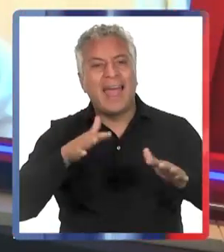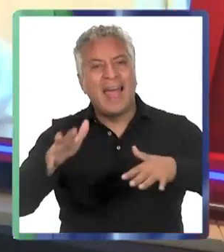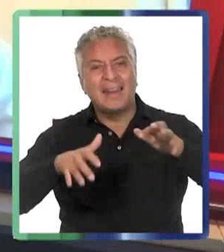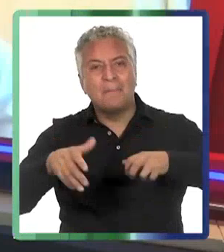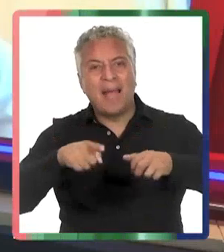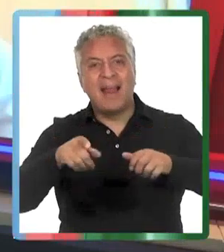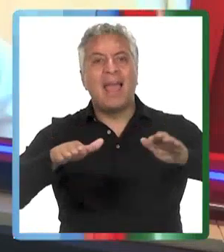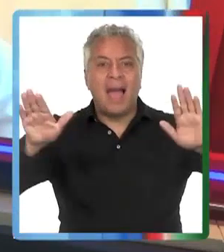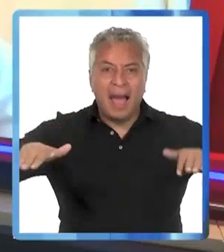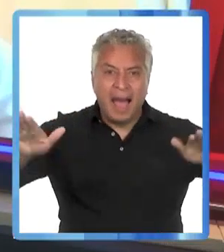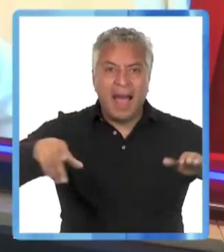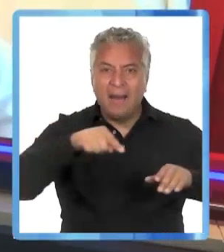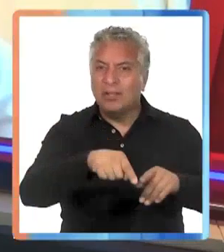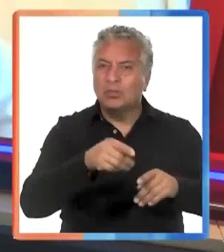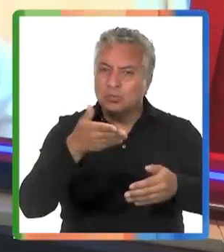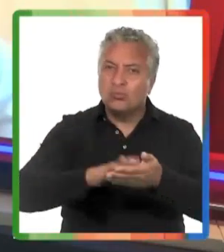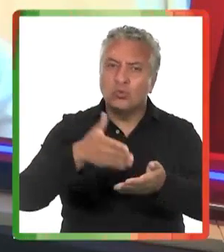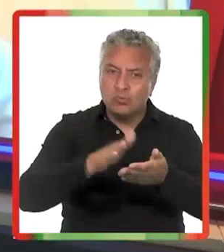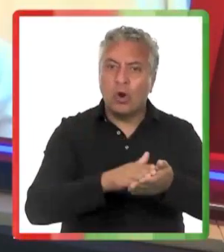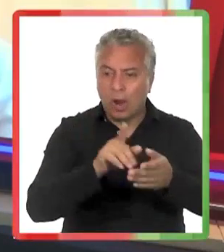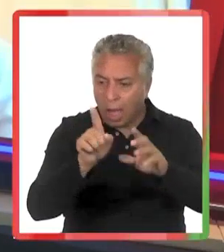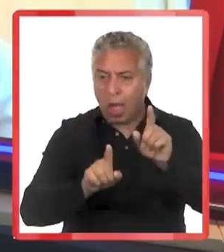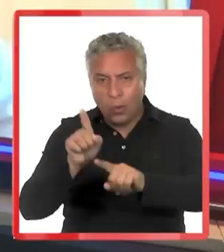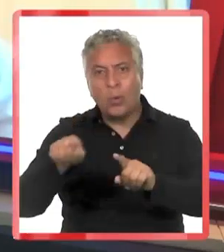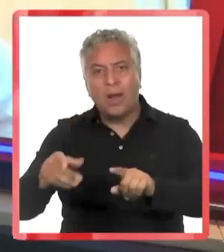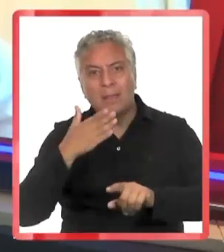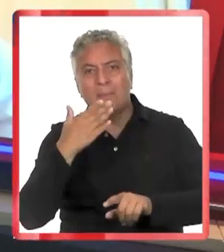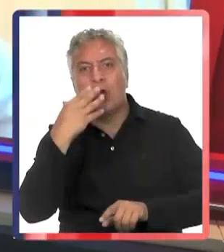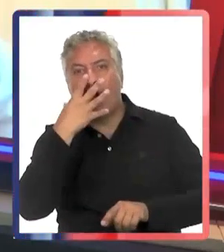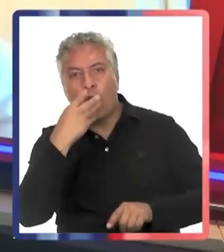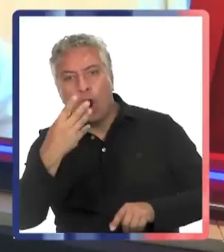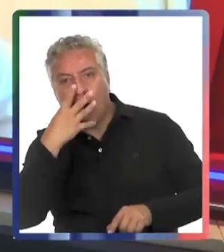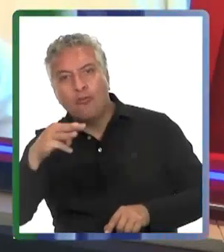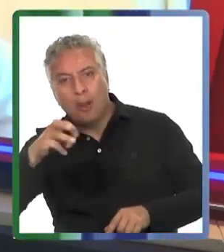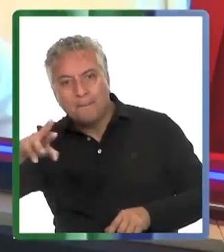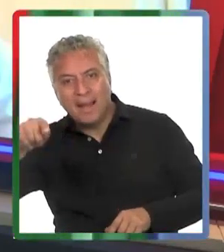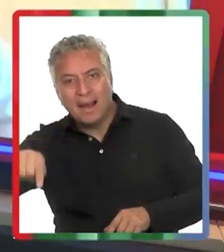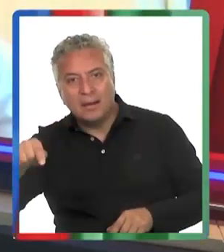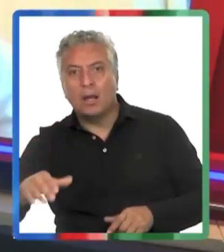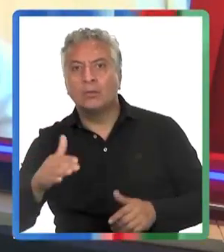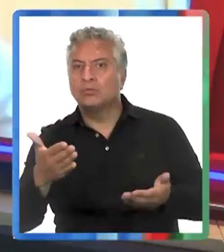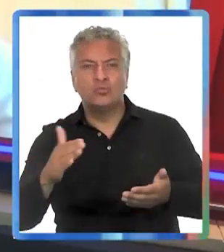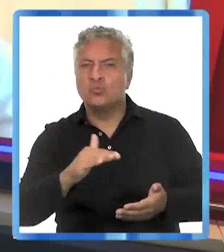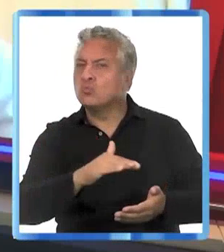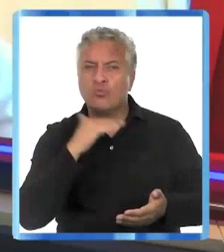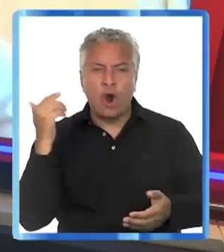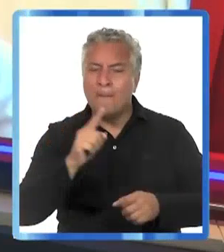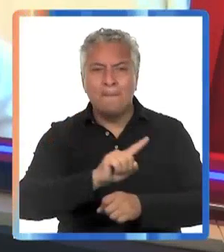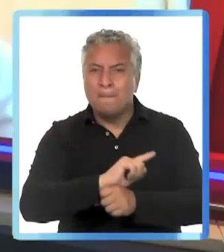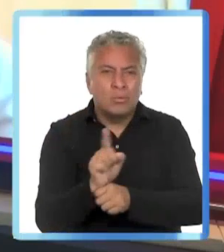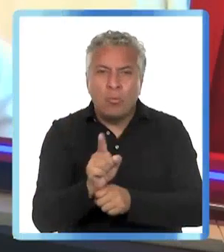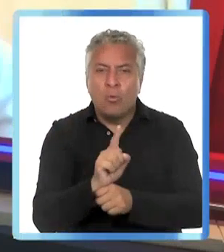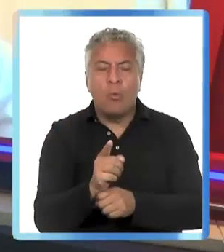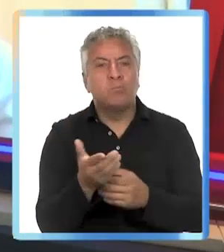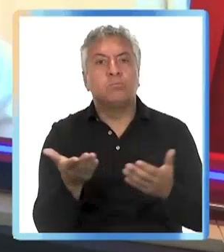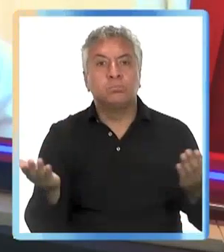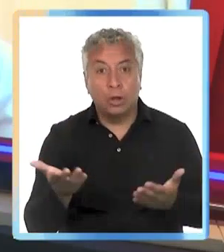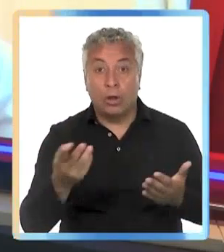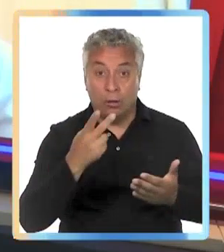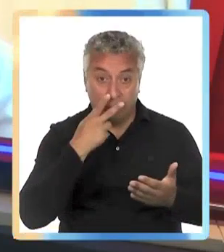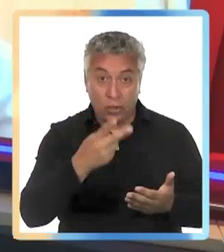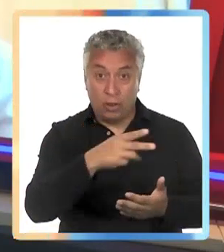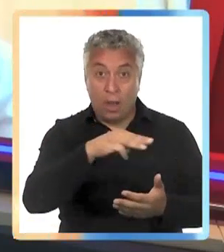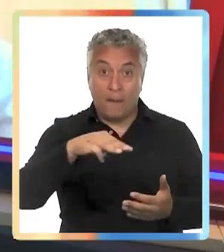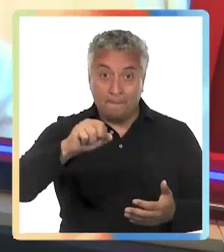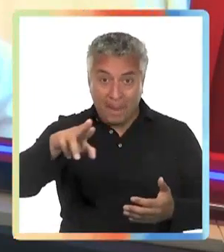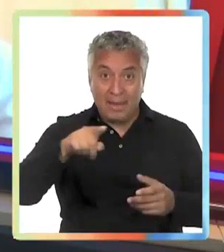con los animales? Hablábamos de las aves, también algunos casos en mamíferos. ¿Por qué les produce este cuadro que termina en la muerte tan rápidamente?